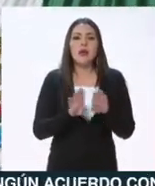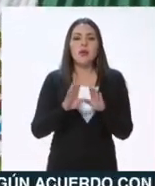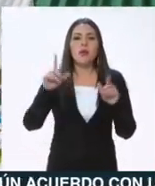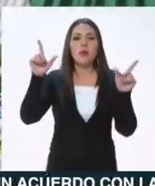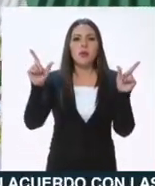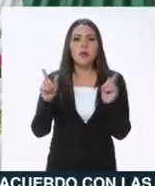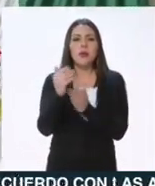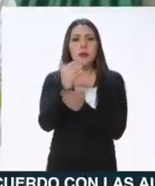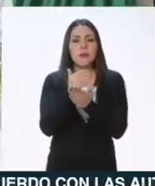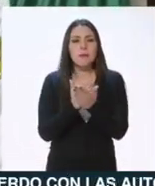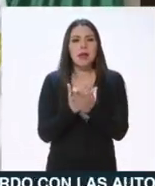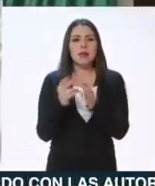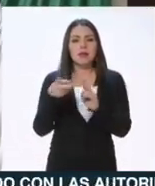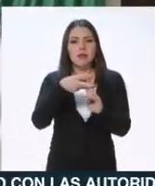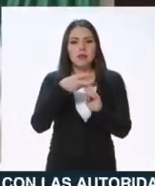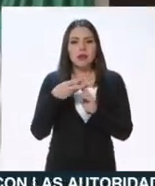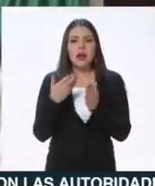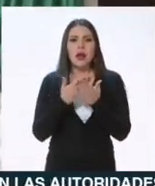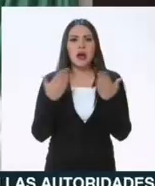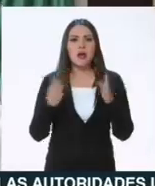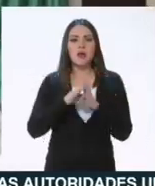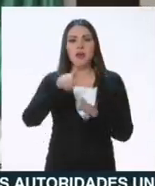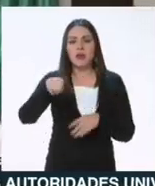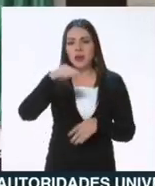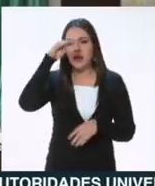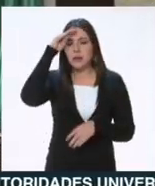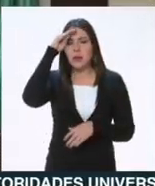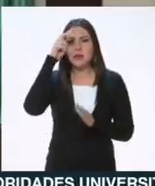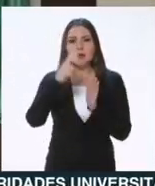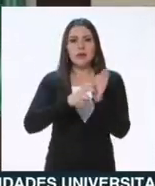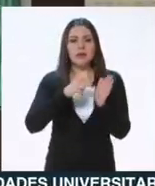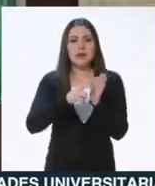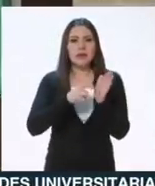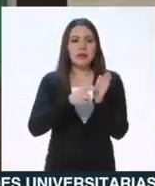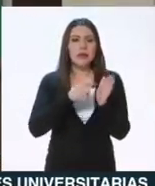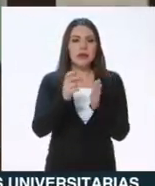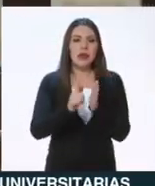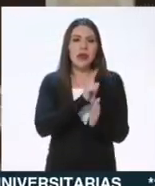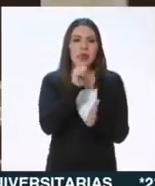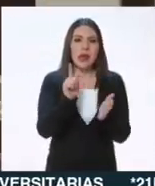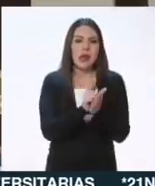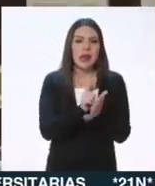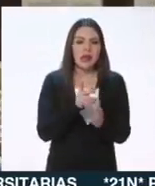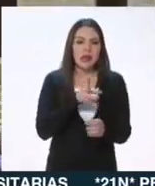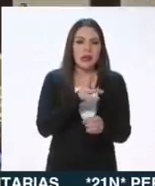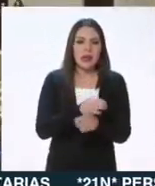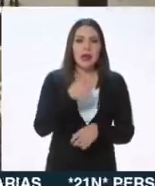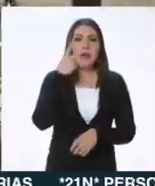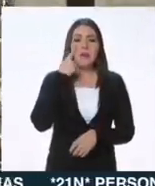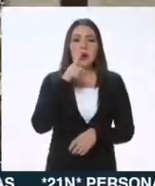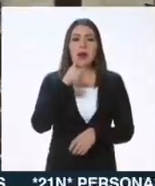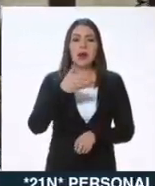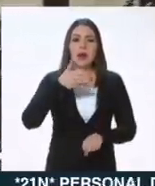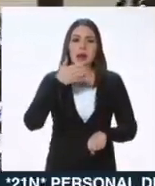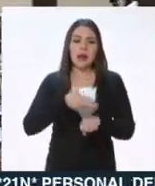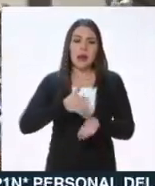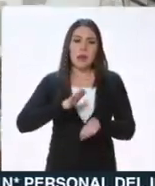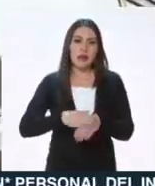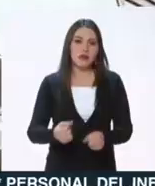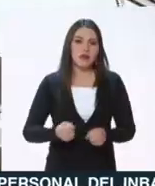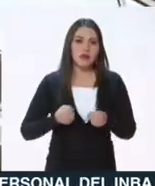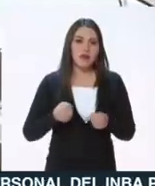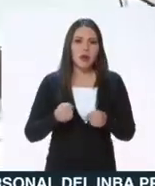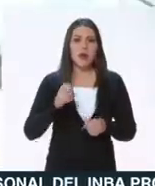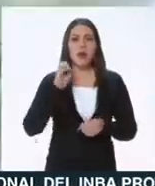en presentar una iniciativa de reforma de ley para endurecer aún más las penas y para crear también un